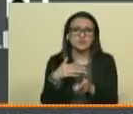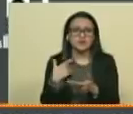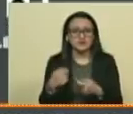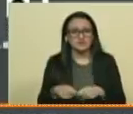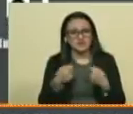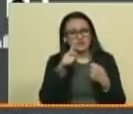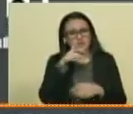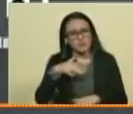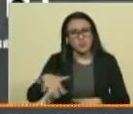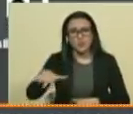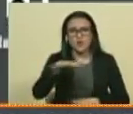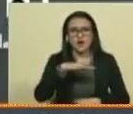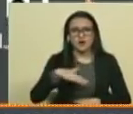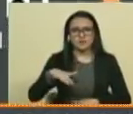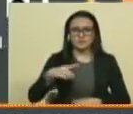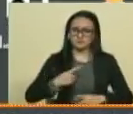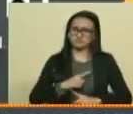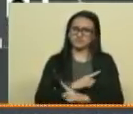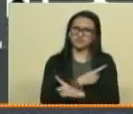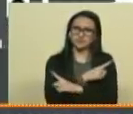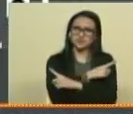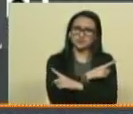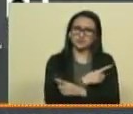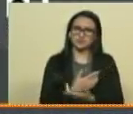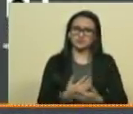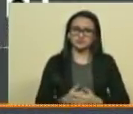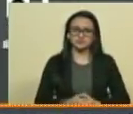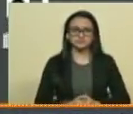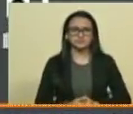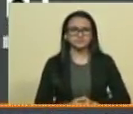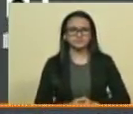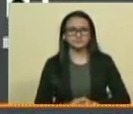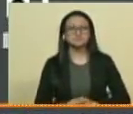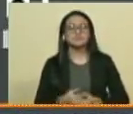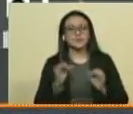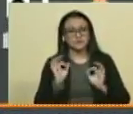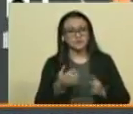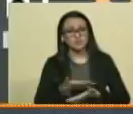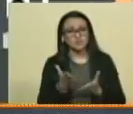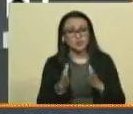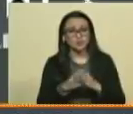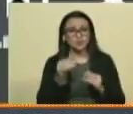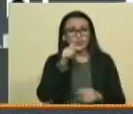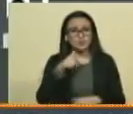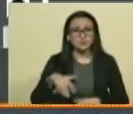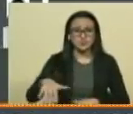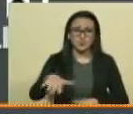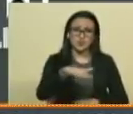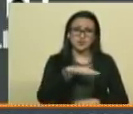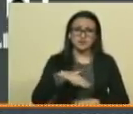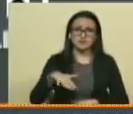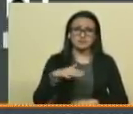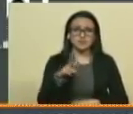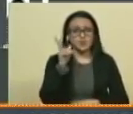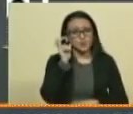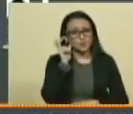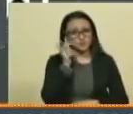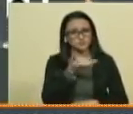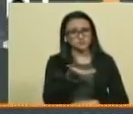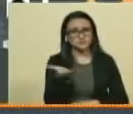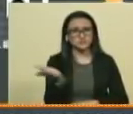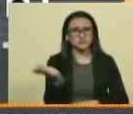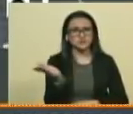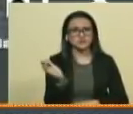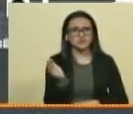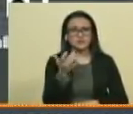pueblo intranquilidad, inseguridad. Tengan ustedes la seguridad, todo nuestro pueblo venezolano que nos escucha a través de